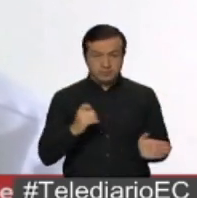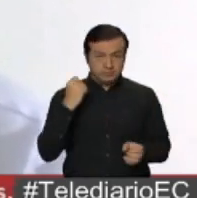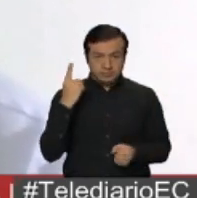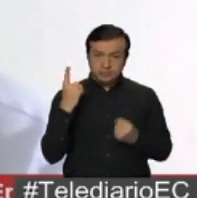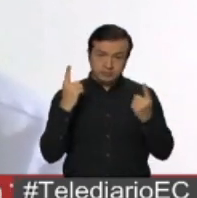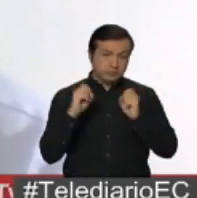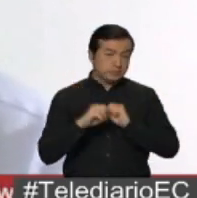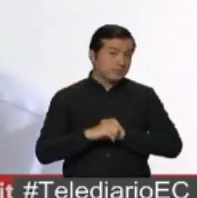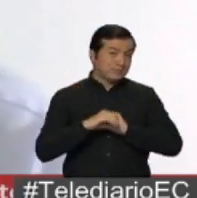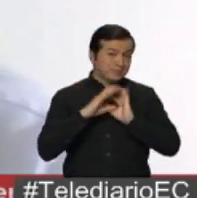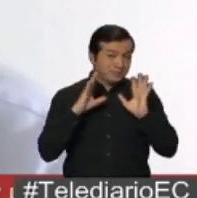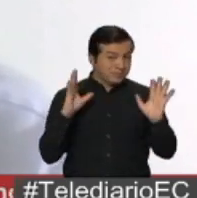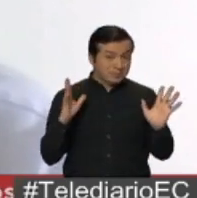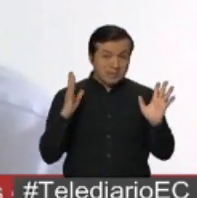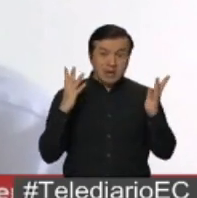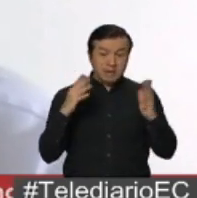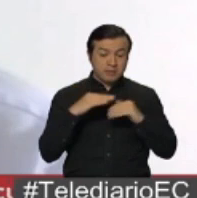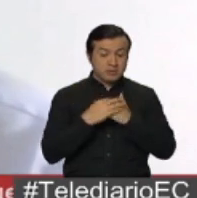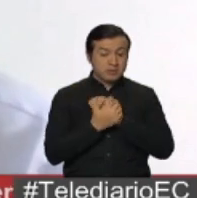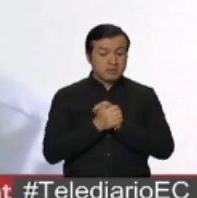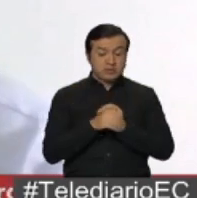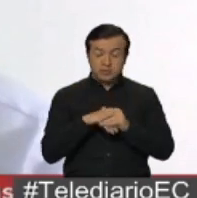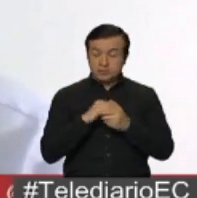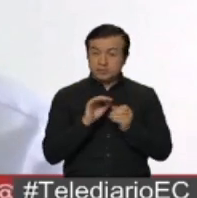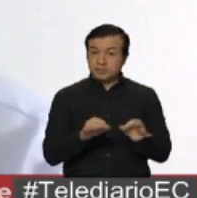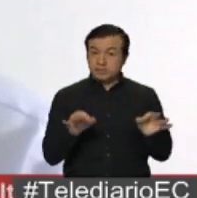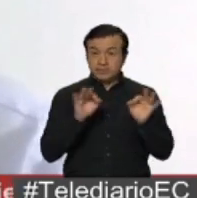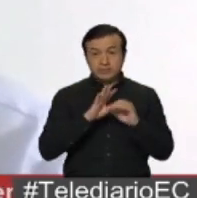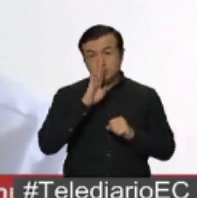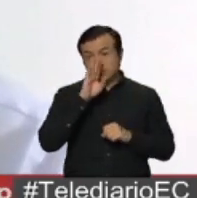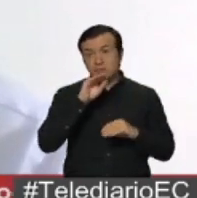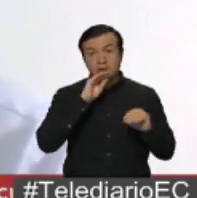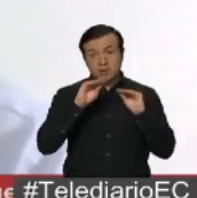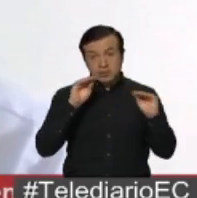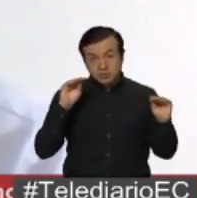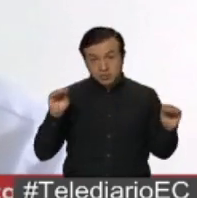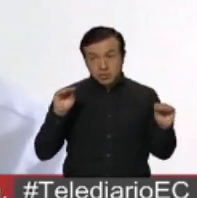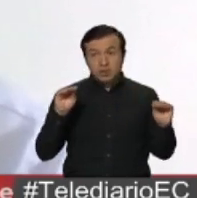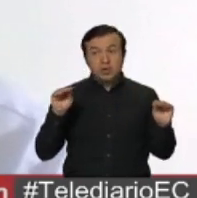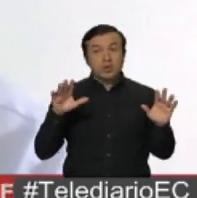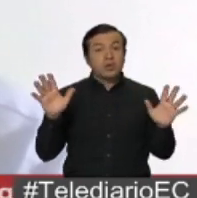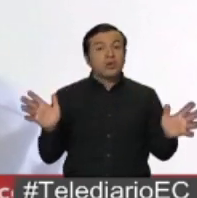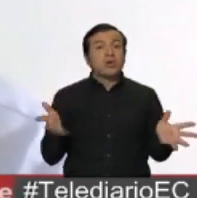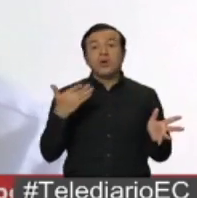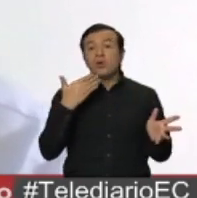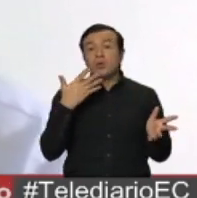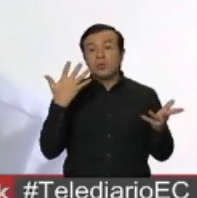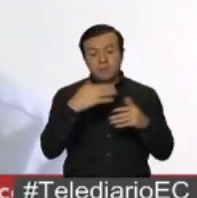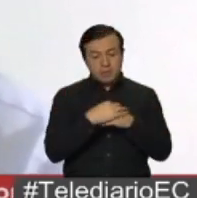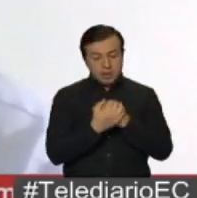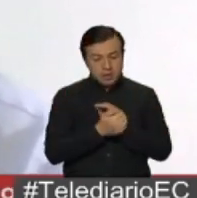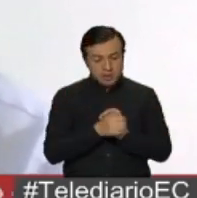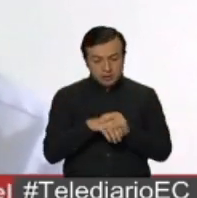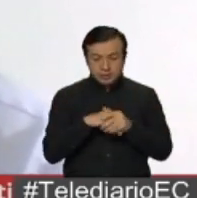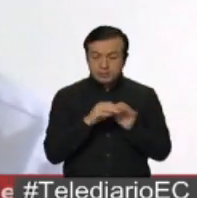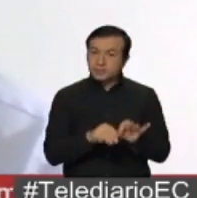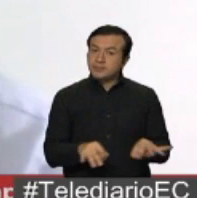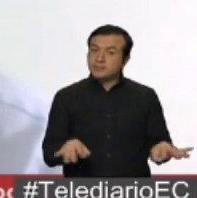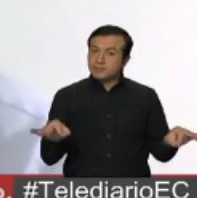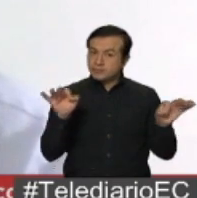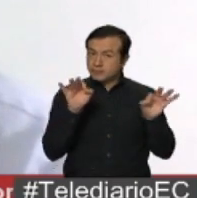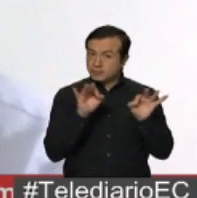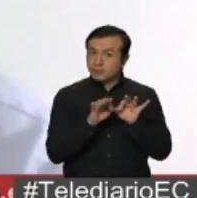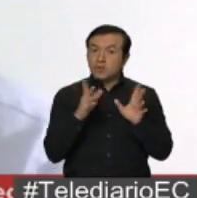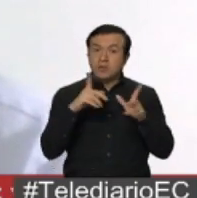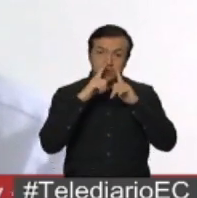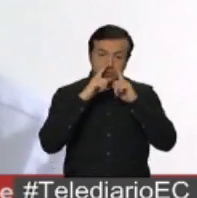el lavado de manos es fundamental siempre se ha insistido como promoción de la salud del lavado de manos muy importante el